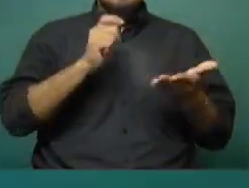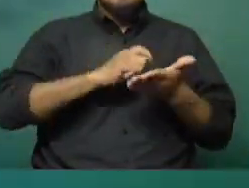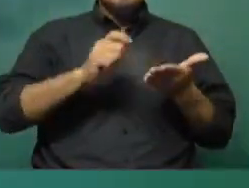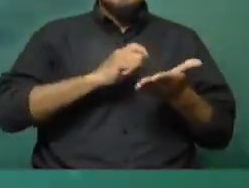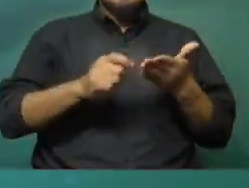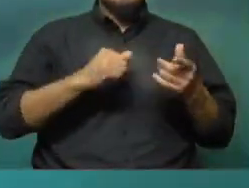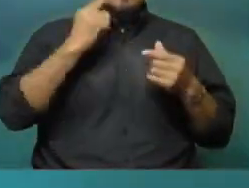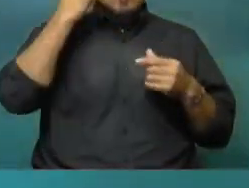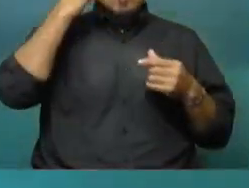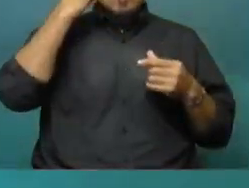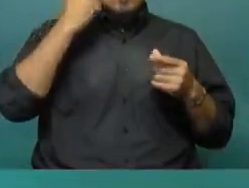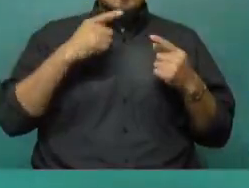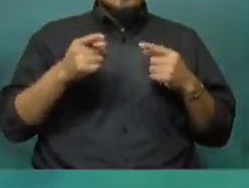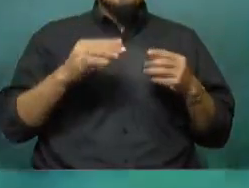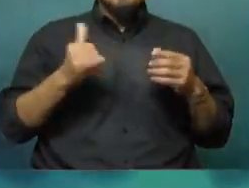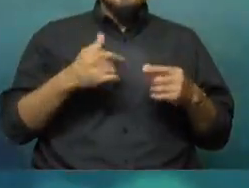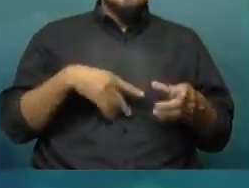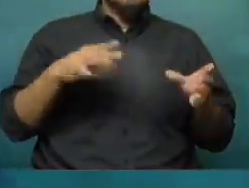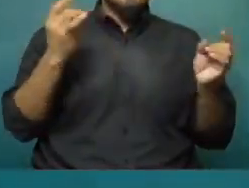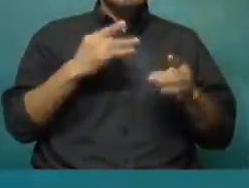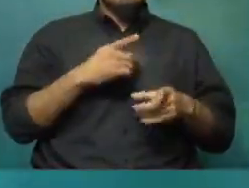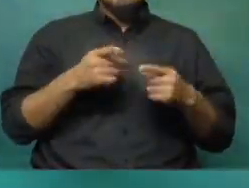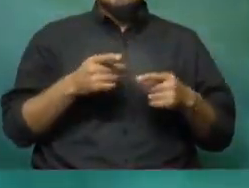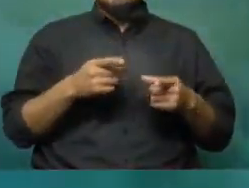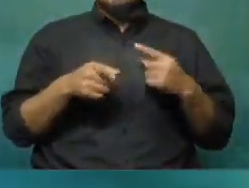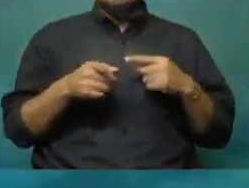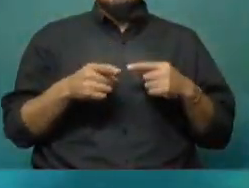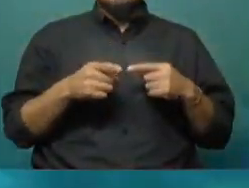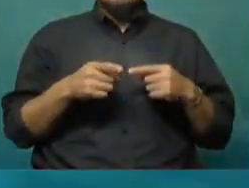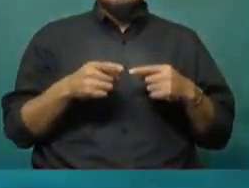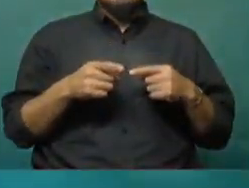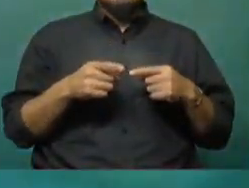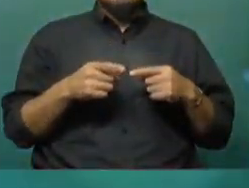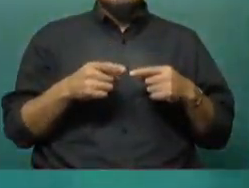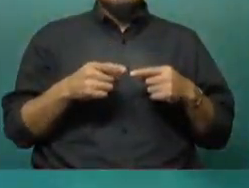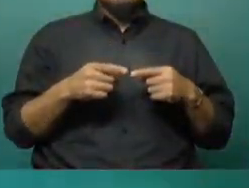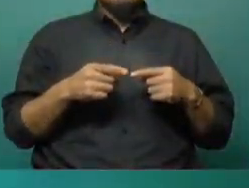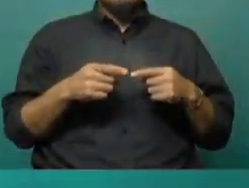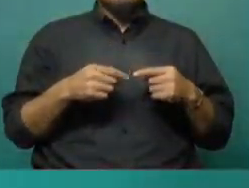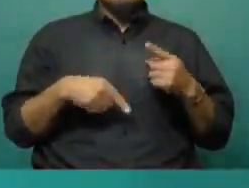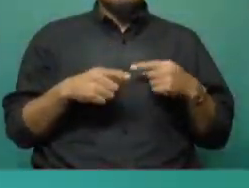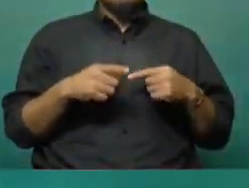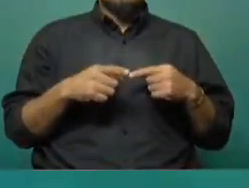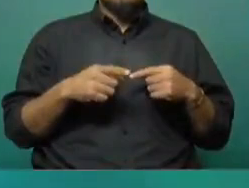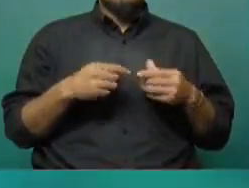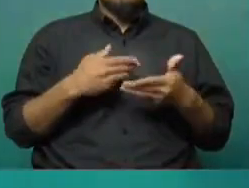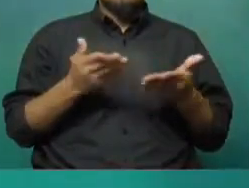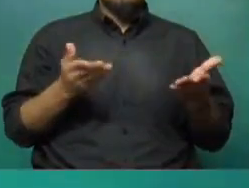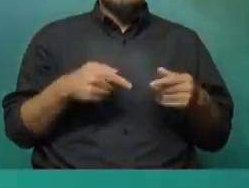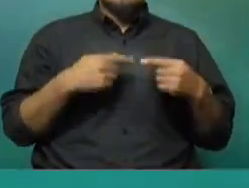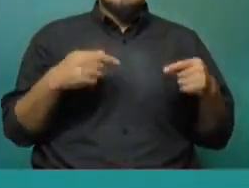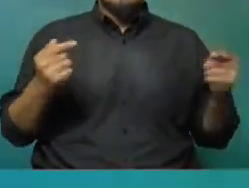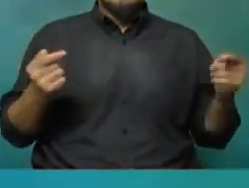esa experiencia y me cayó la letra así como un chorrete así. Y bueno, es un reflejo de cosas que